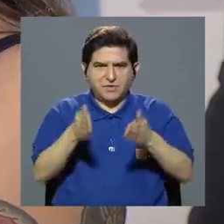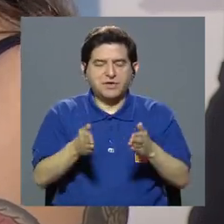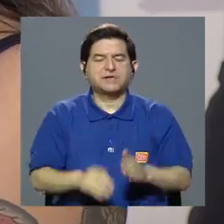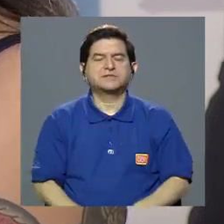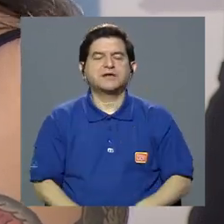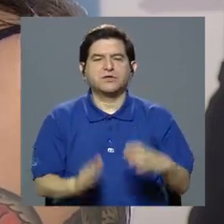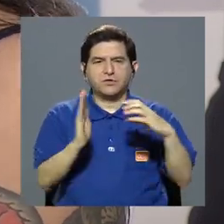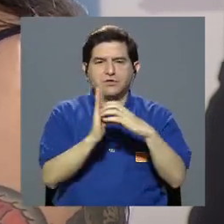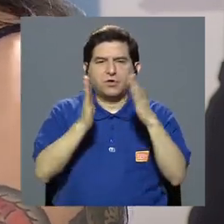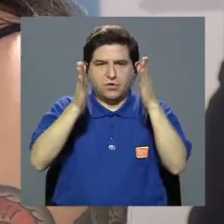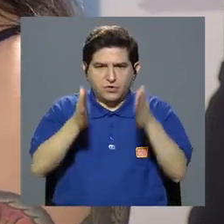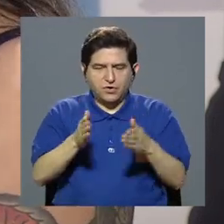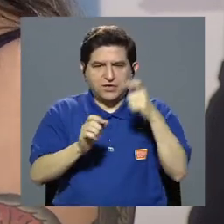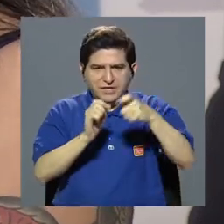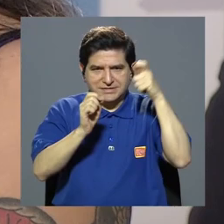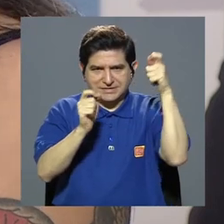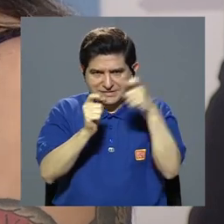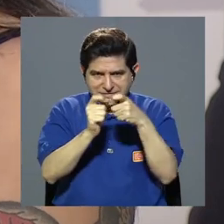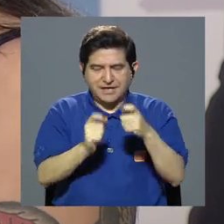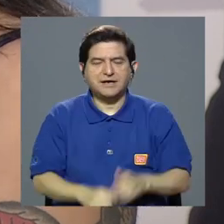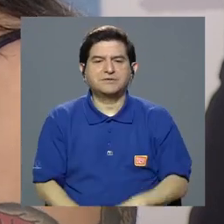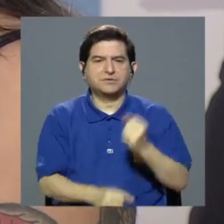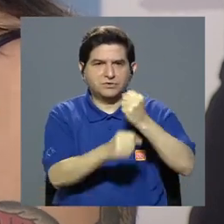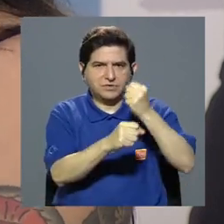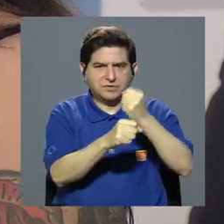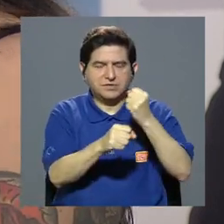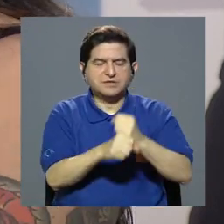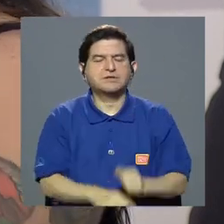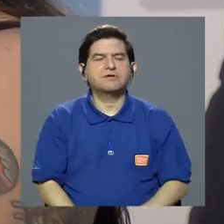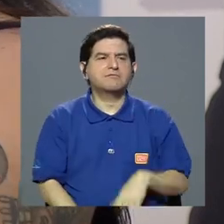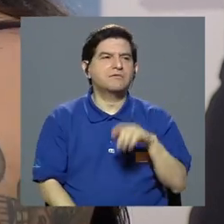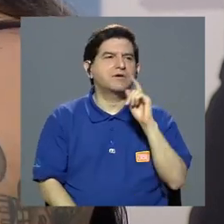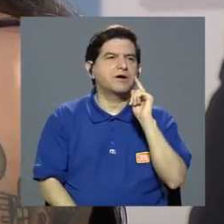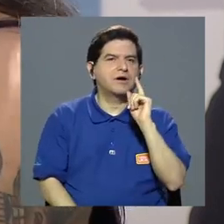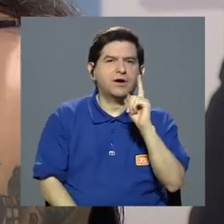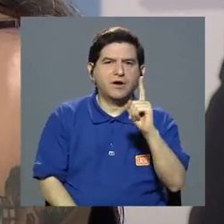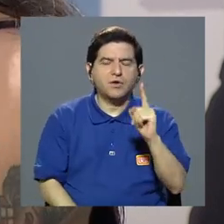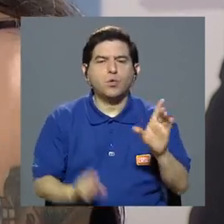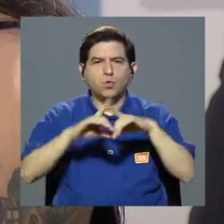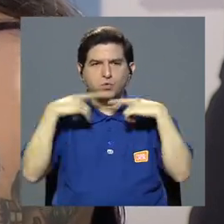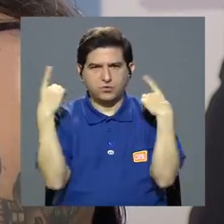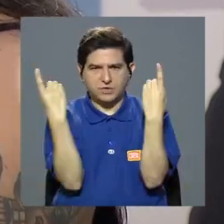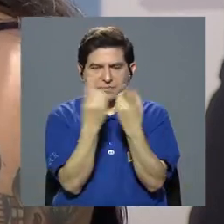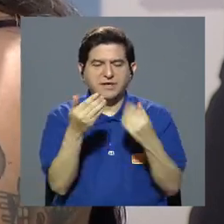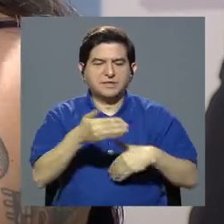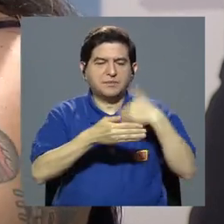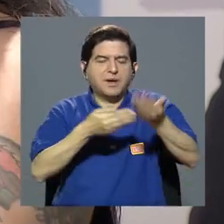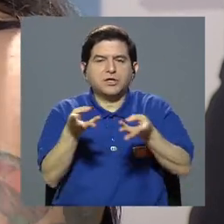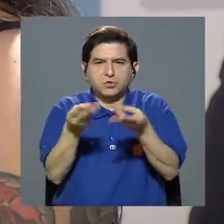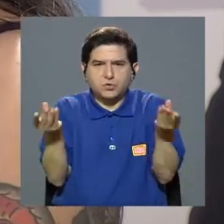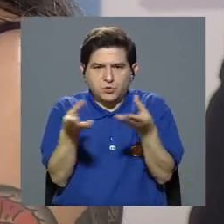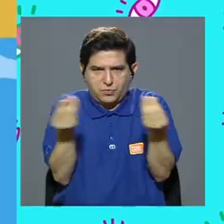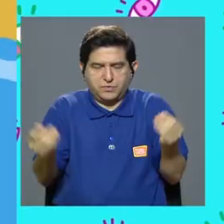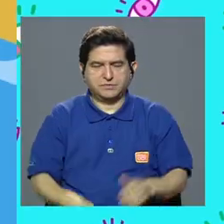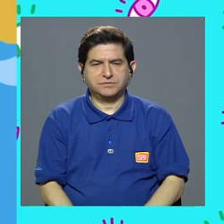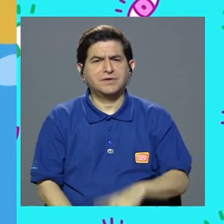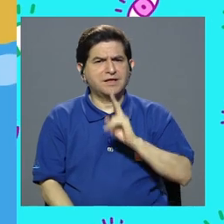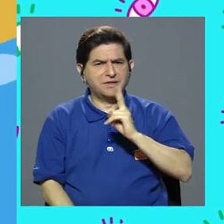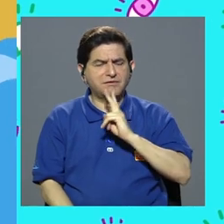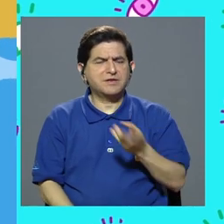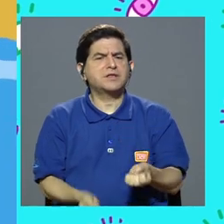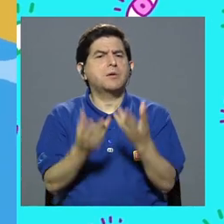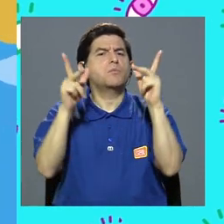particular tiene que en estos específicos tienen trabajamos con un digamos un un departamento pues producción